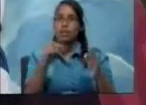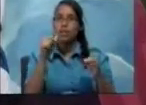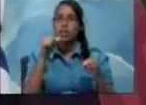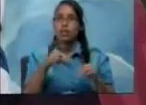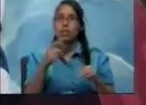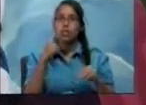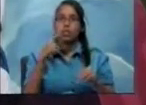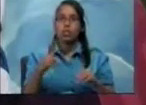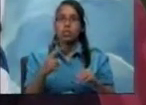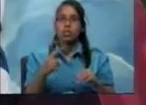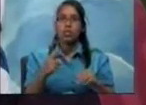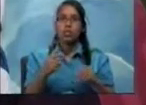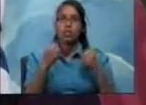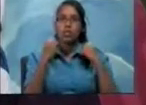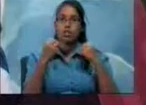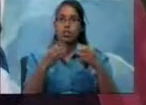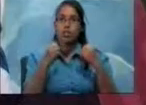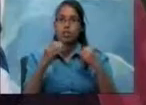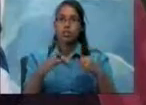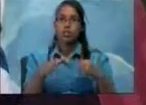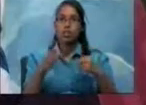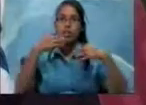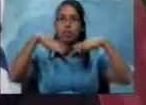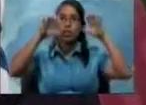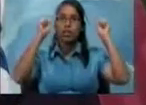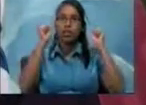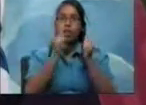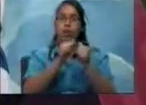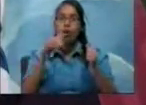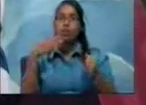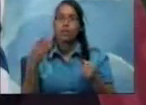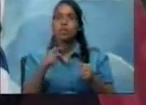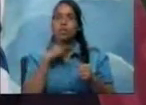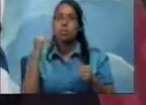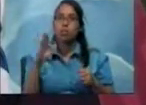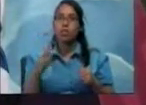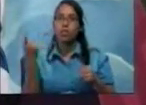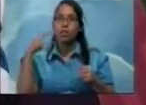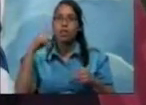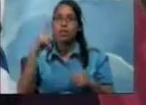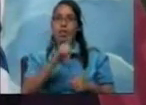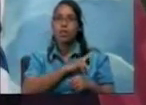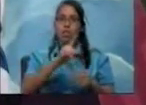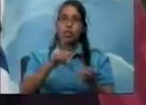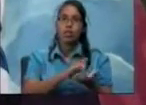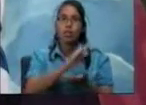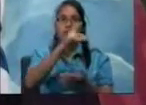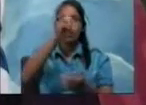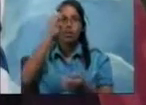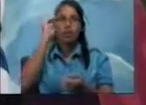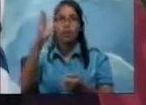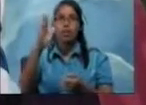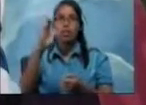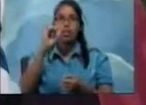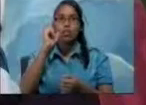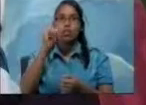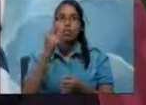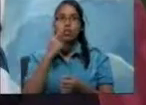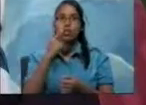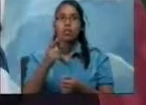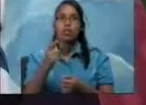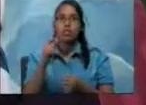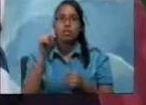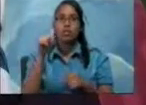Dijo dando entender Con qué muerte había de glorificar a Dios y dicho